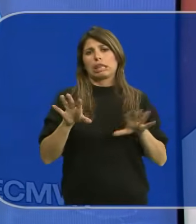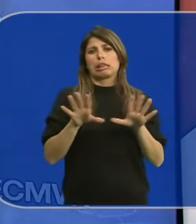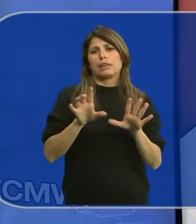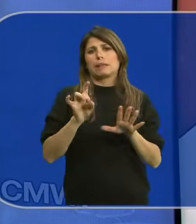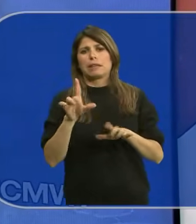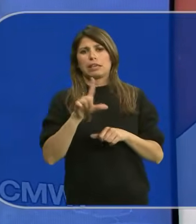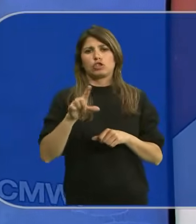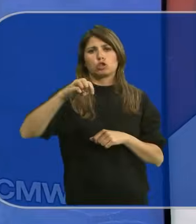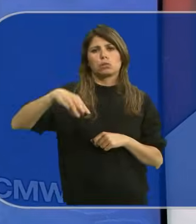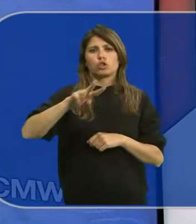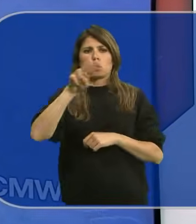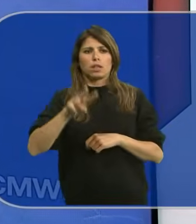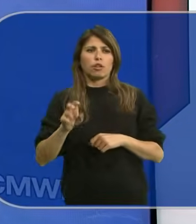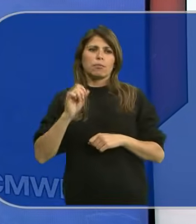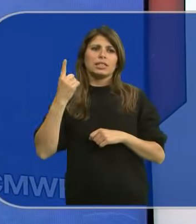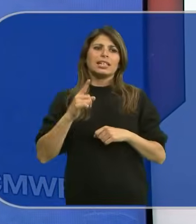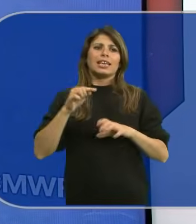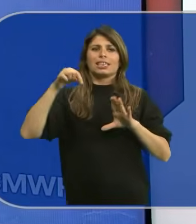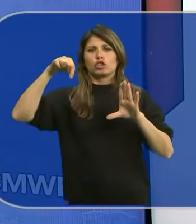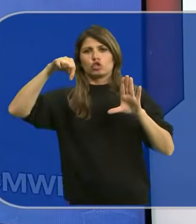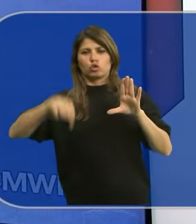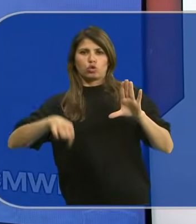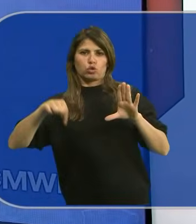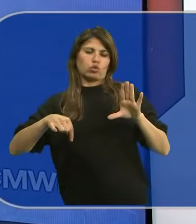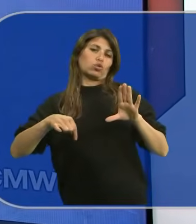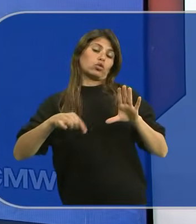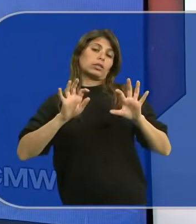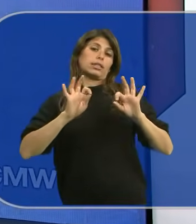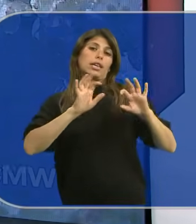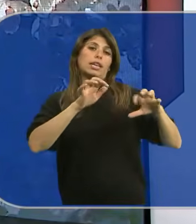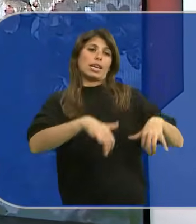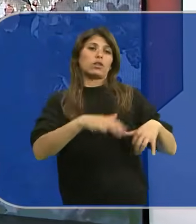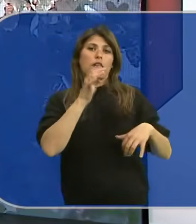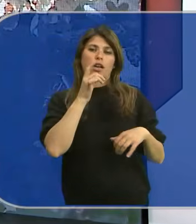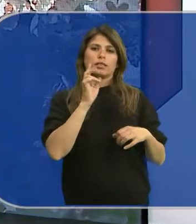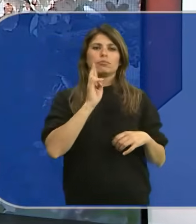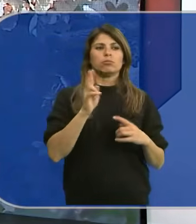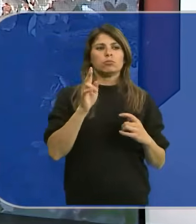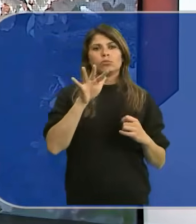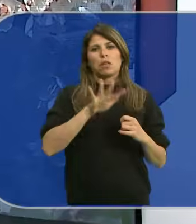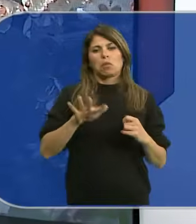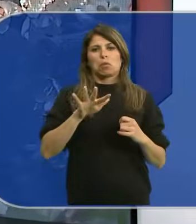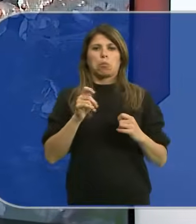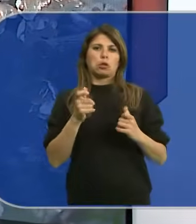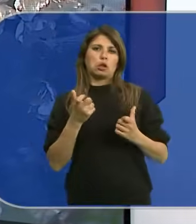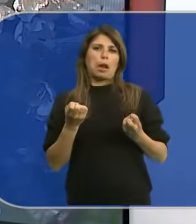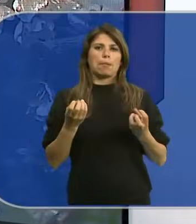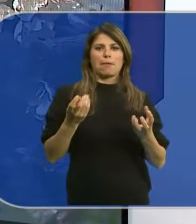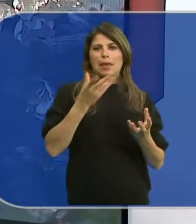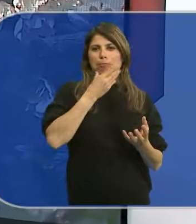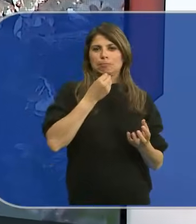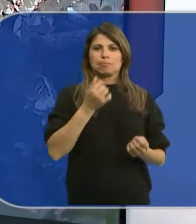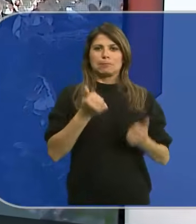por metro cuadrado, sobre todo en la cara sur de la Cantábrica leonesa. Y ahora vamos a ver una cara pues un poquito más amable de la primavera.